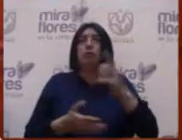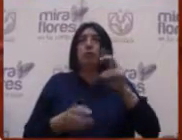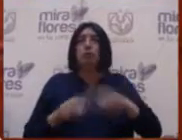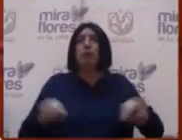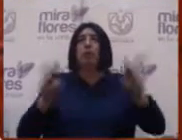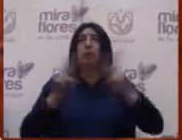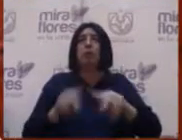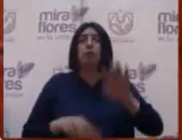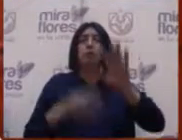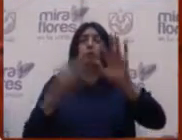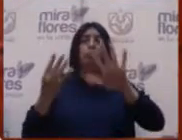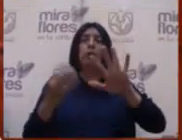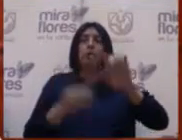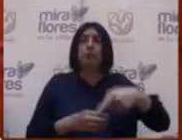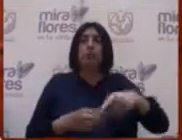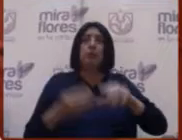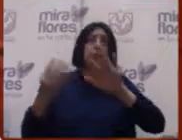asciende a